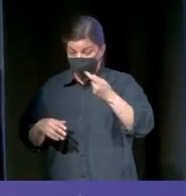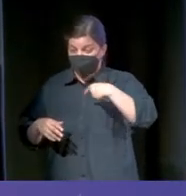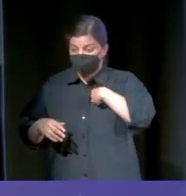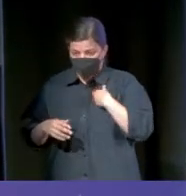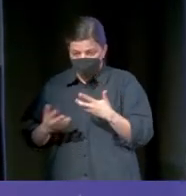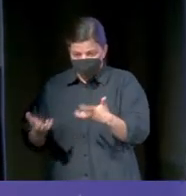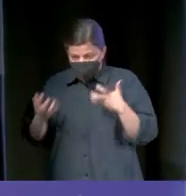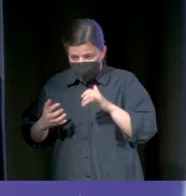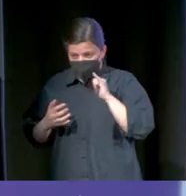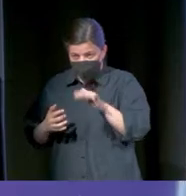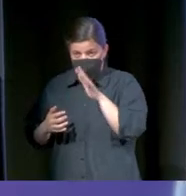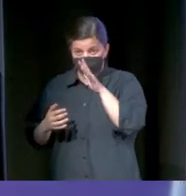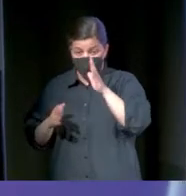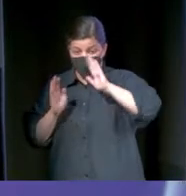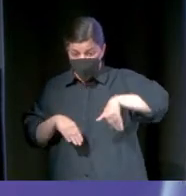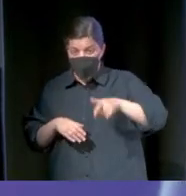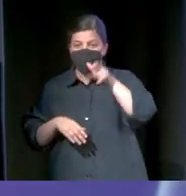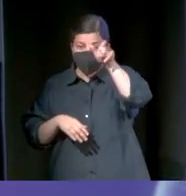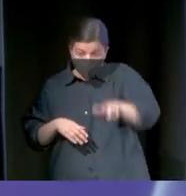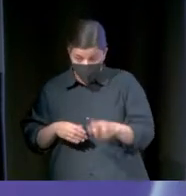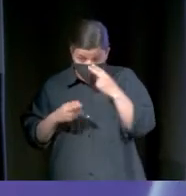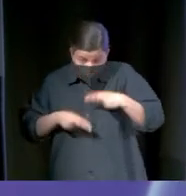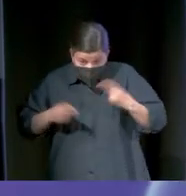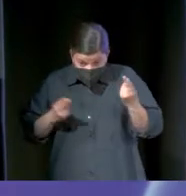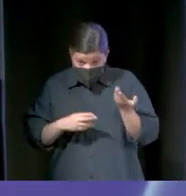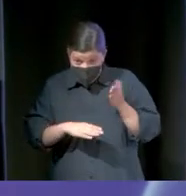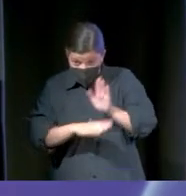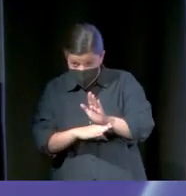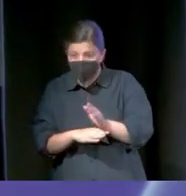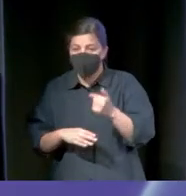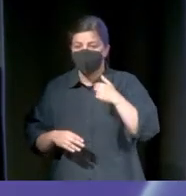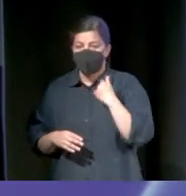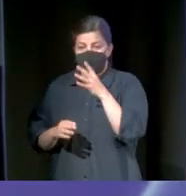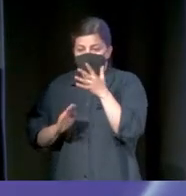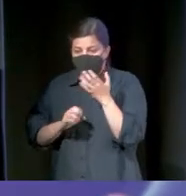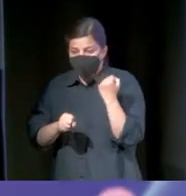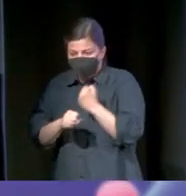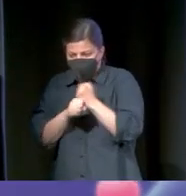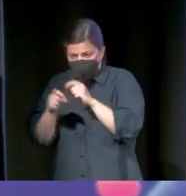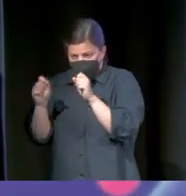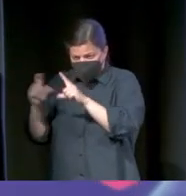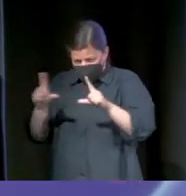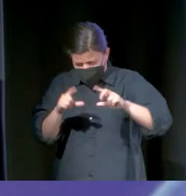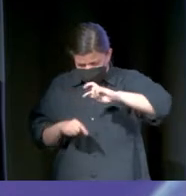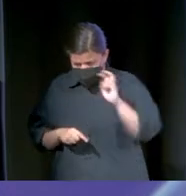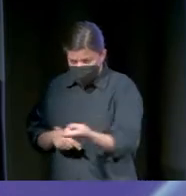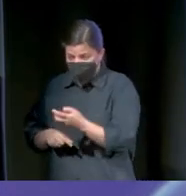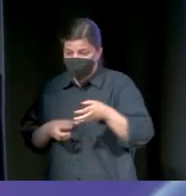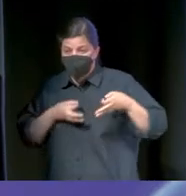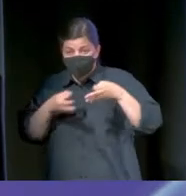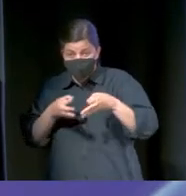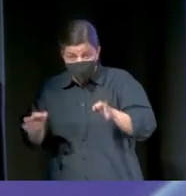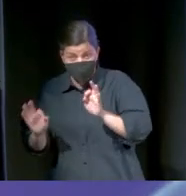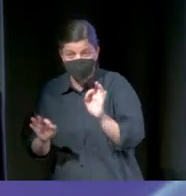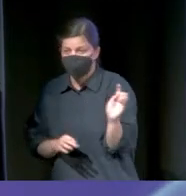ventaja porque cuando al final es un personaje público yo ahora mismo estoy trabajando en varios programas no siempre ha sido